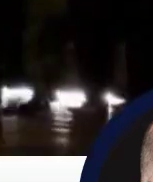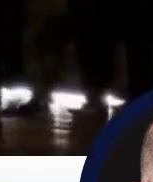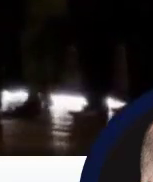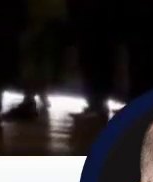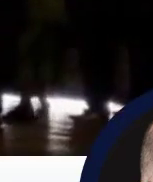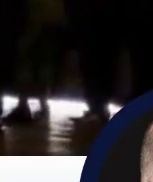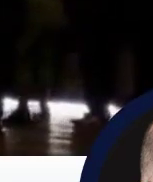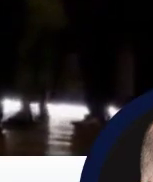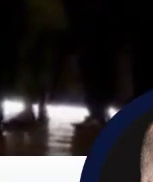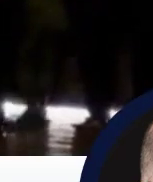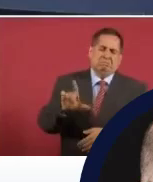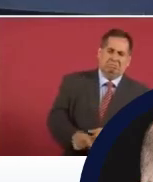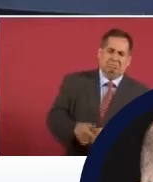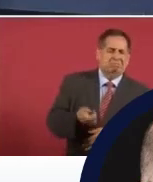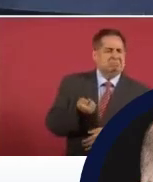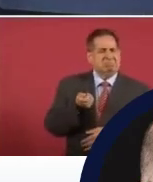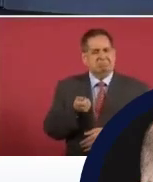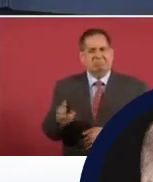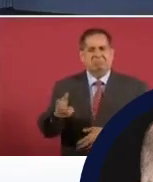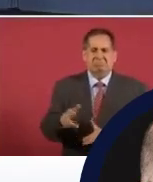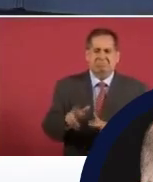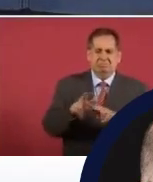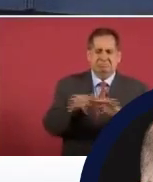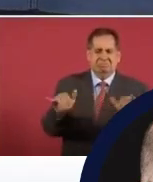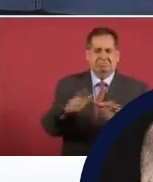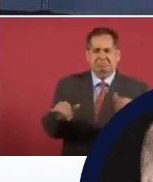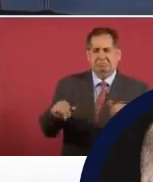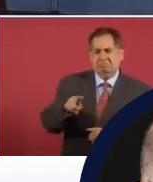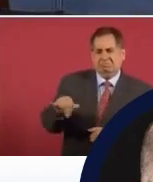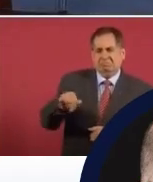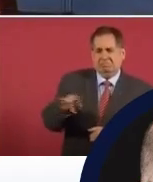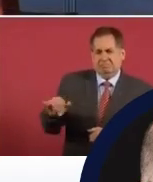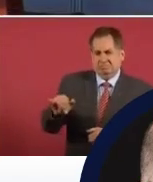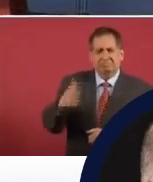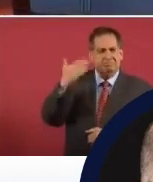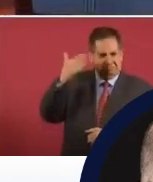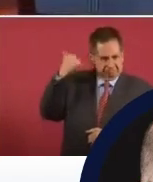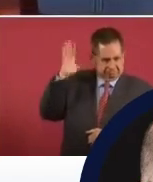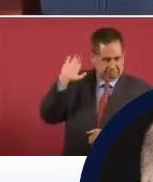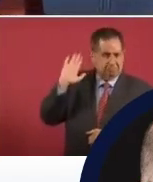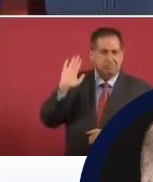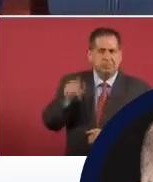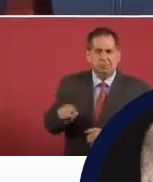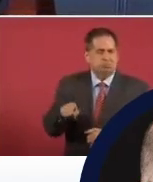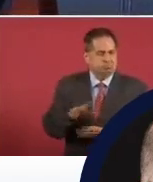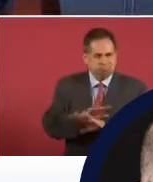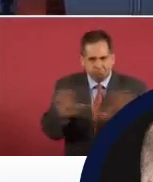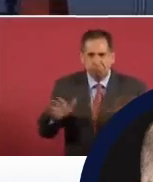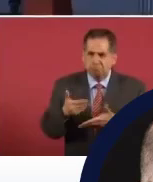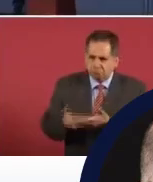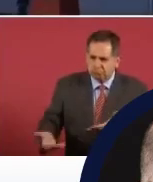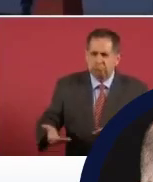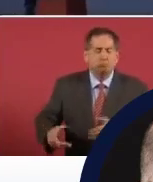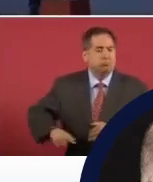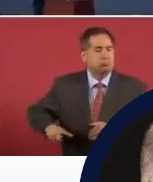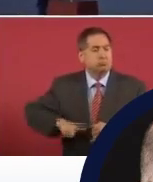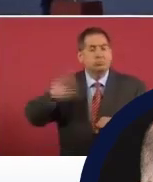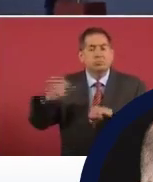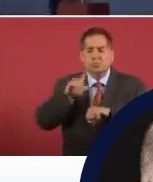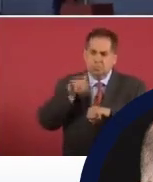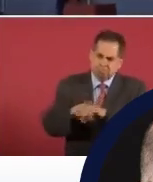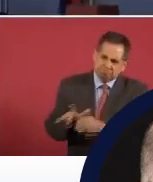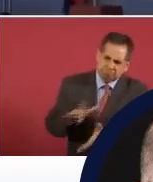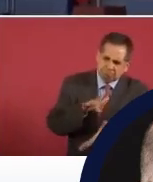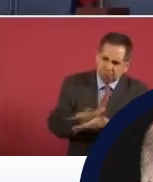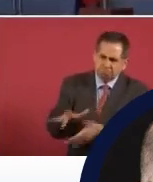una medida neoliberal, pero es que el crecimiento del país implica generación de empleos, y eso sí va con sus